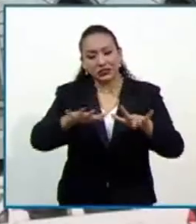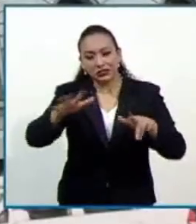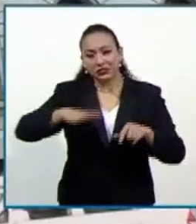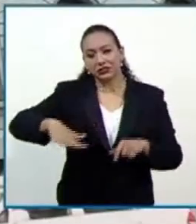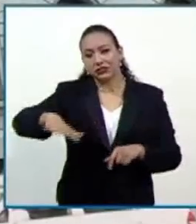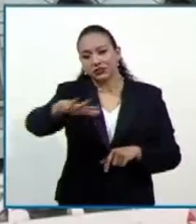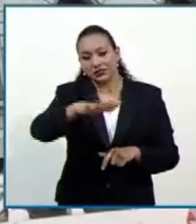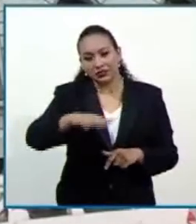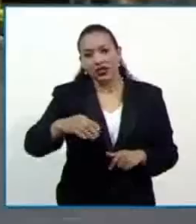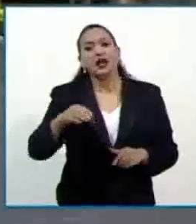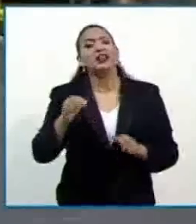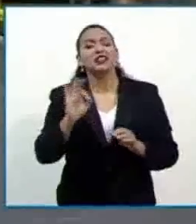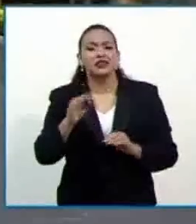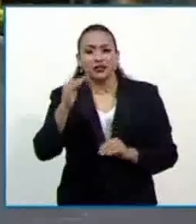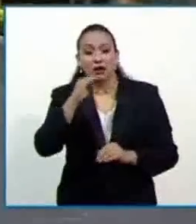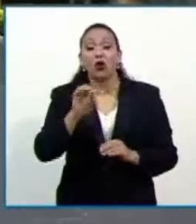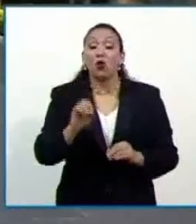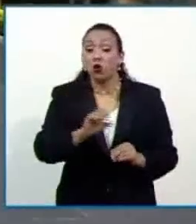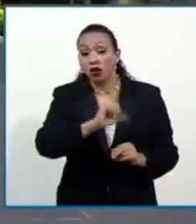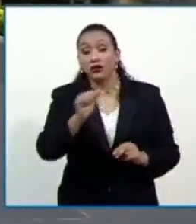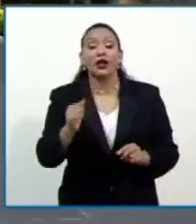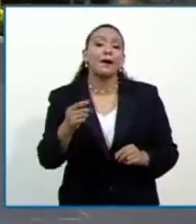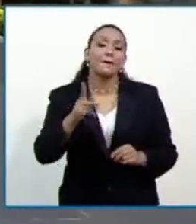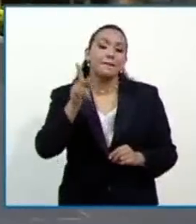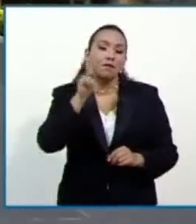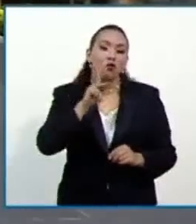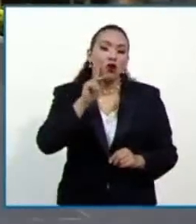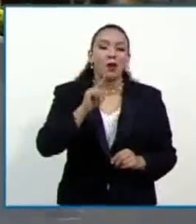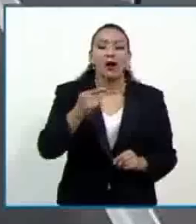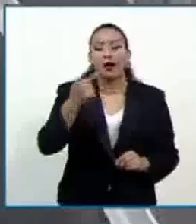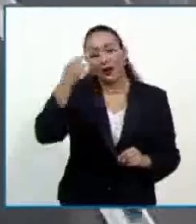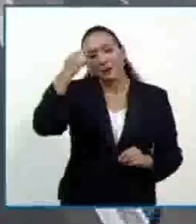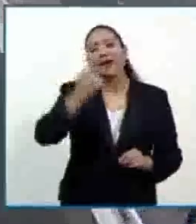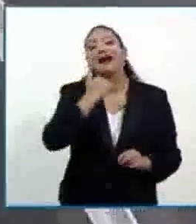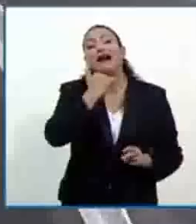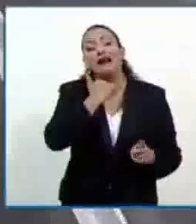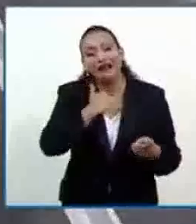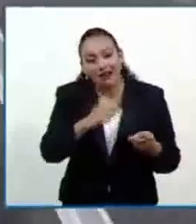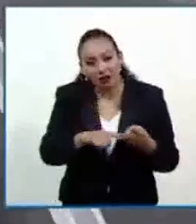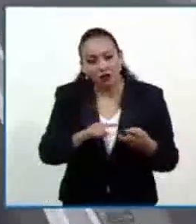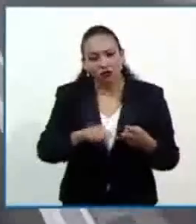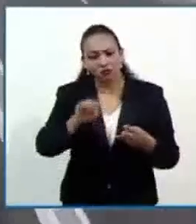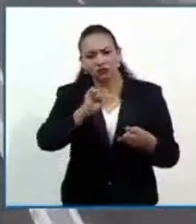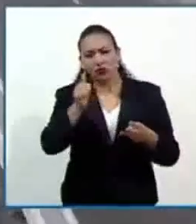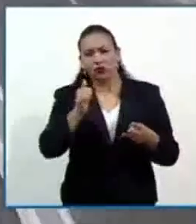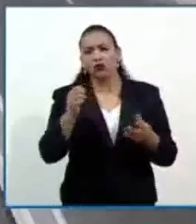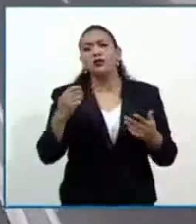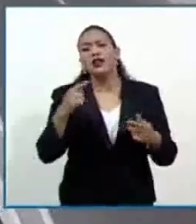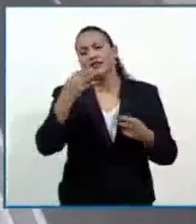la realización de prueba de alcoholemia, multas por espectáculos que atentaran contra la moral y